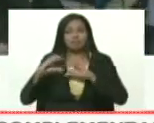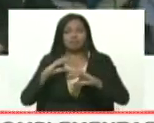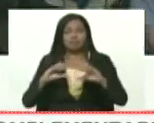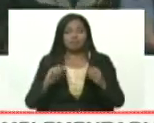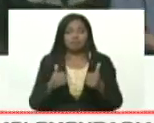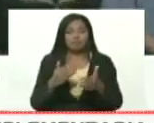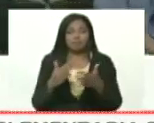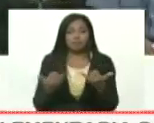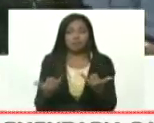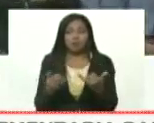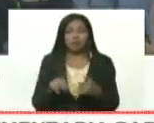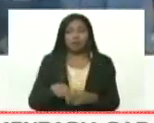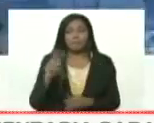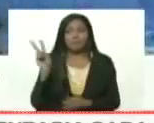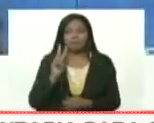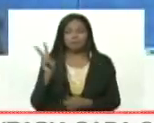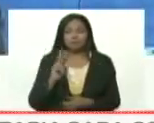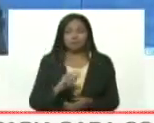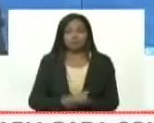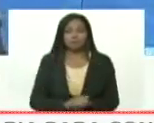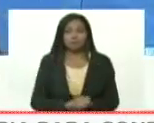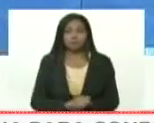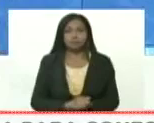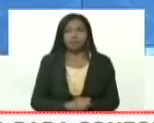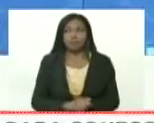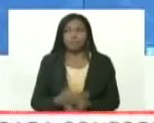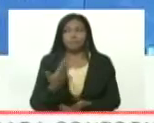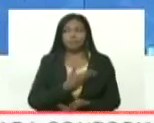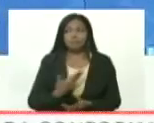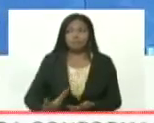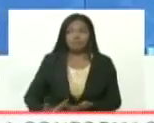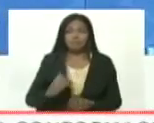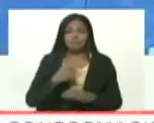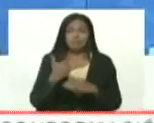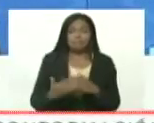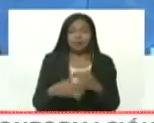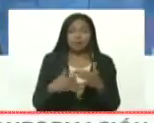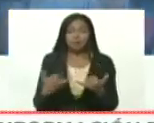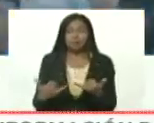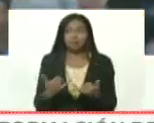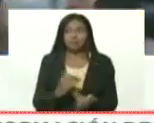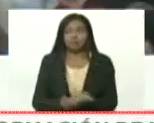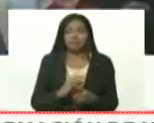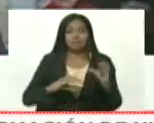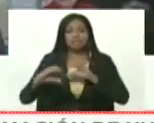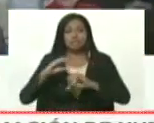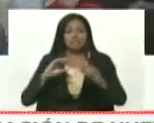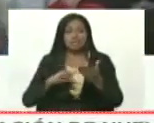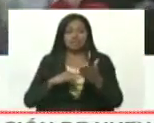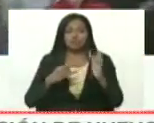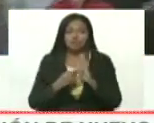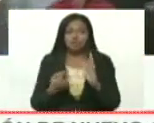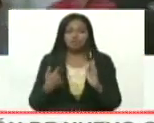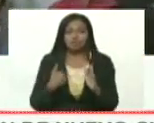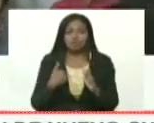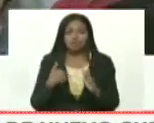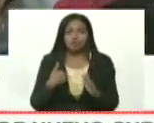surgen en Venezuela. Señor presidente, en el plan de ciencia y tecnología yo